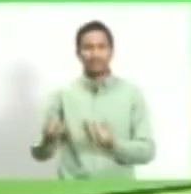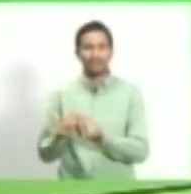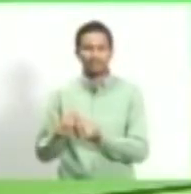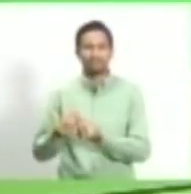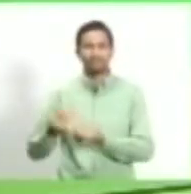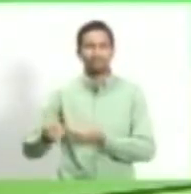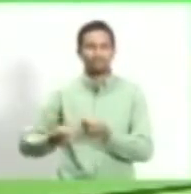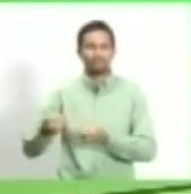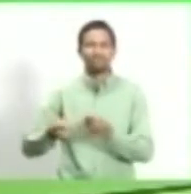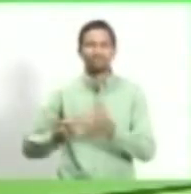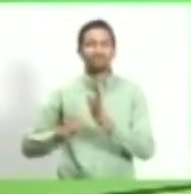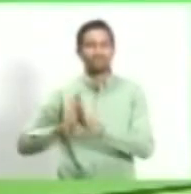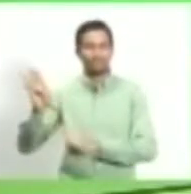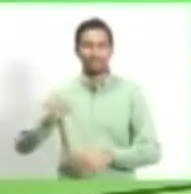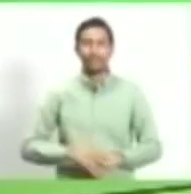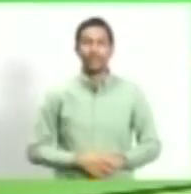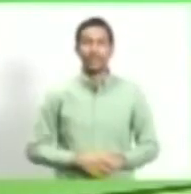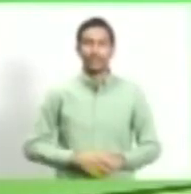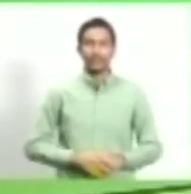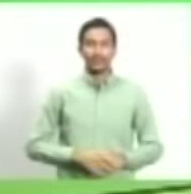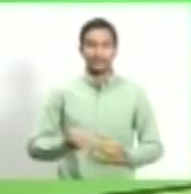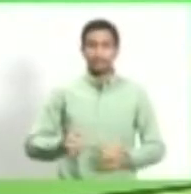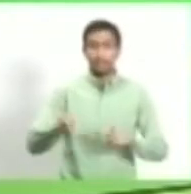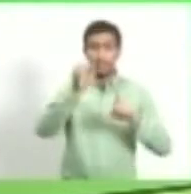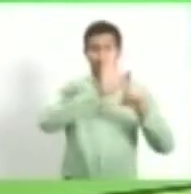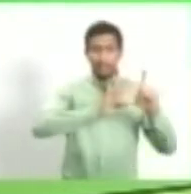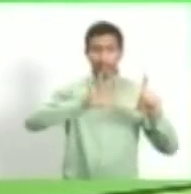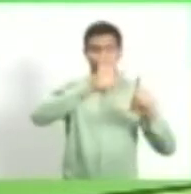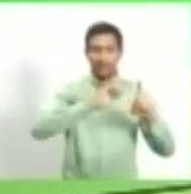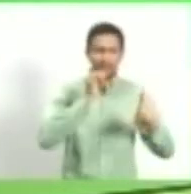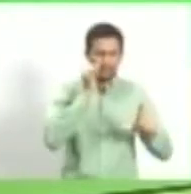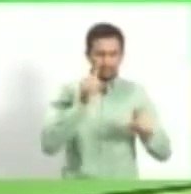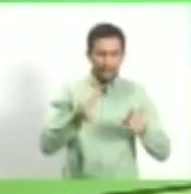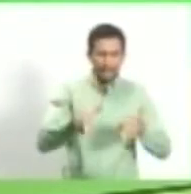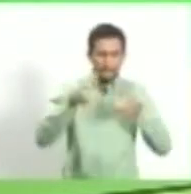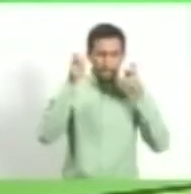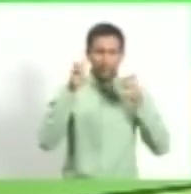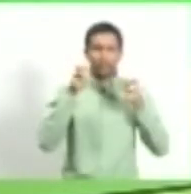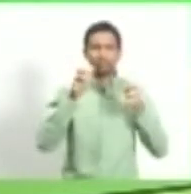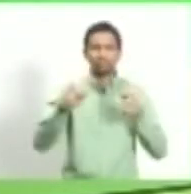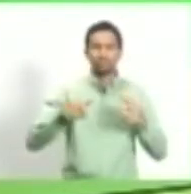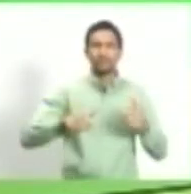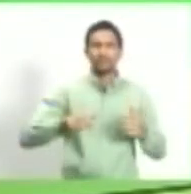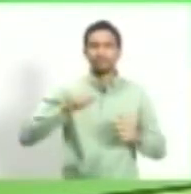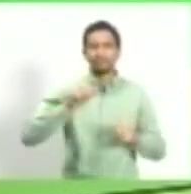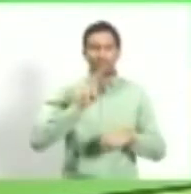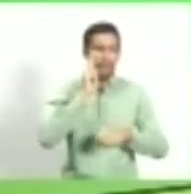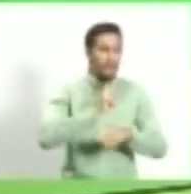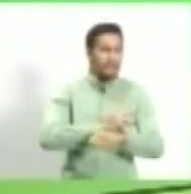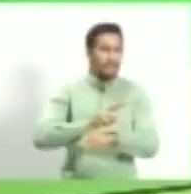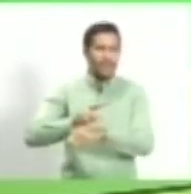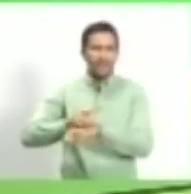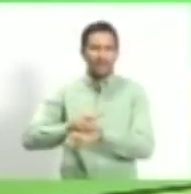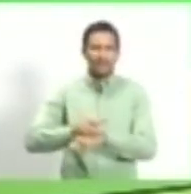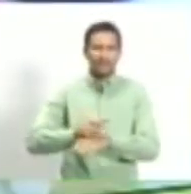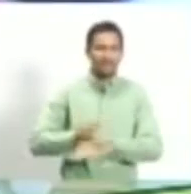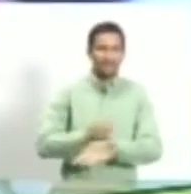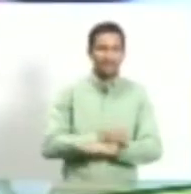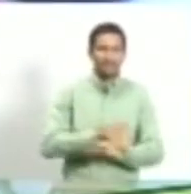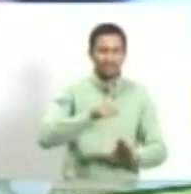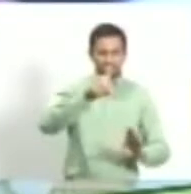información judicial y en video quedó registrado el atraco a los vigilantes de una empresa transportadora de valores que cargaban un